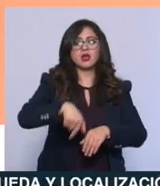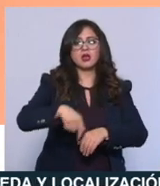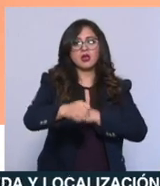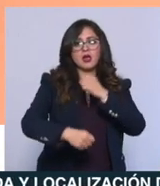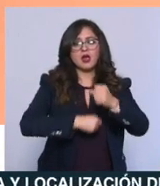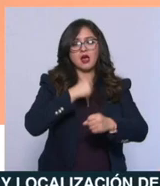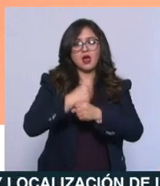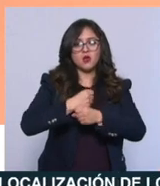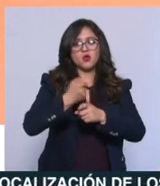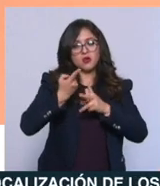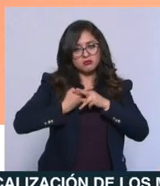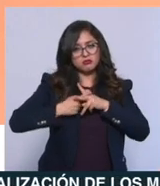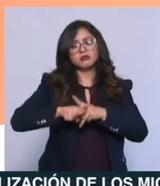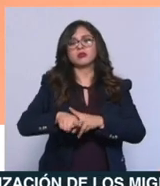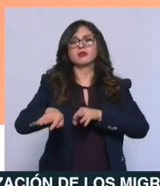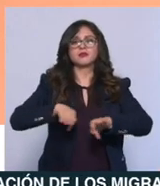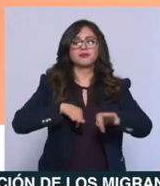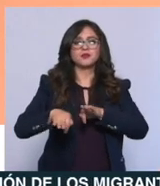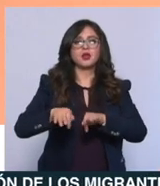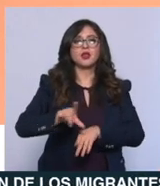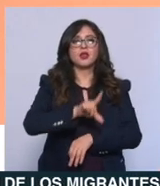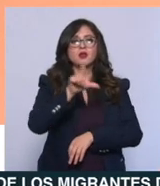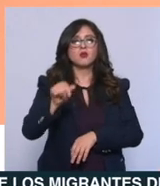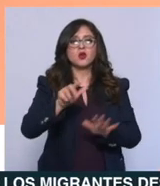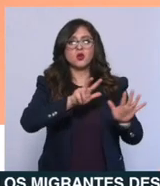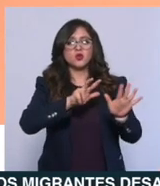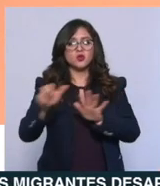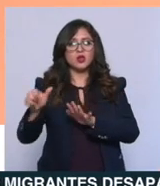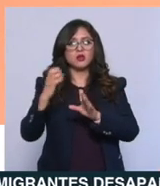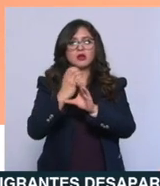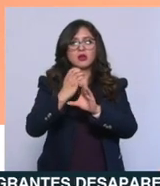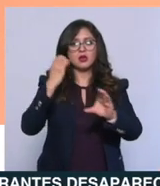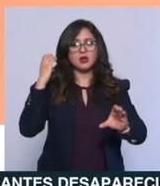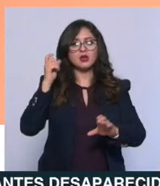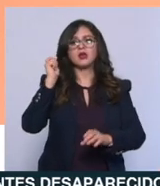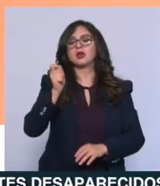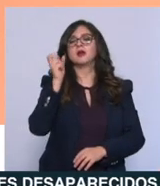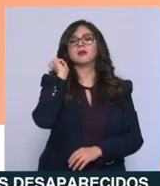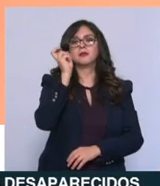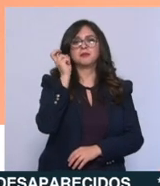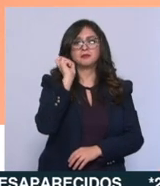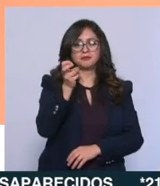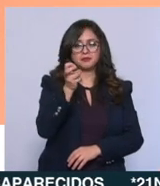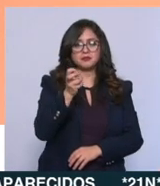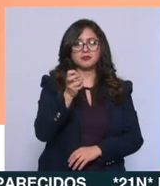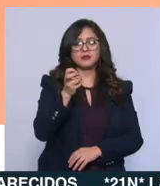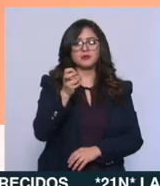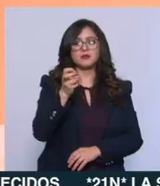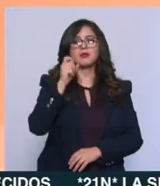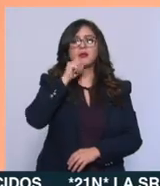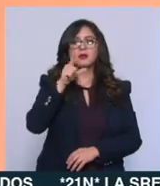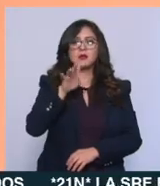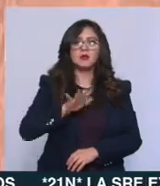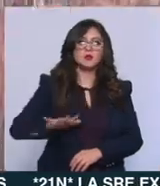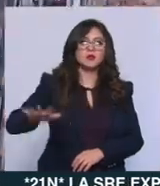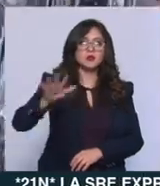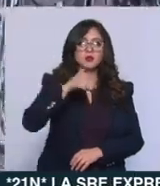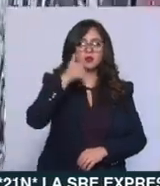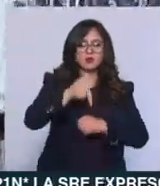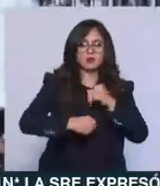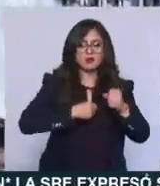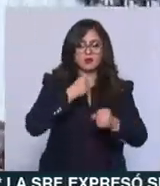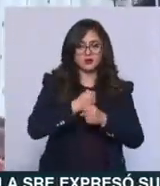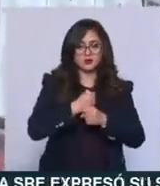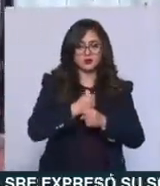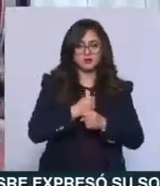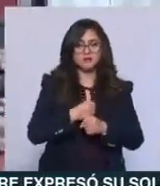año, 800 autobuses de la red de transporte de pasajeros a lo largo de todo el sexenio. Para